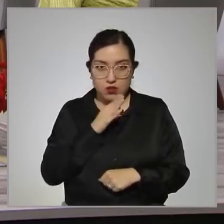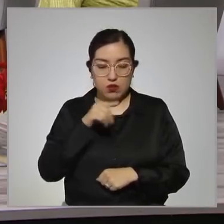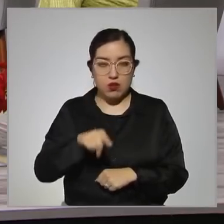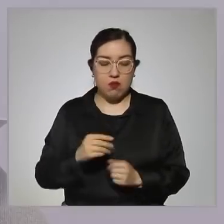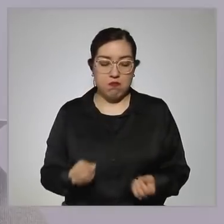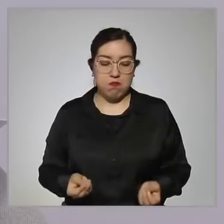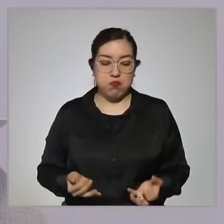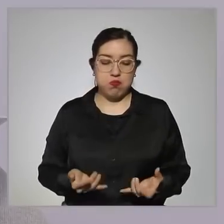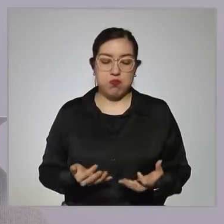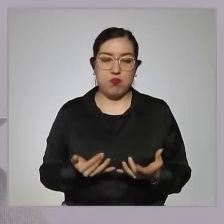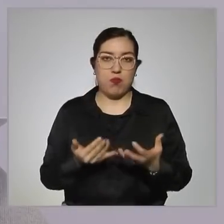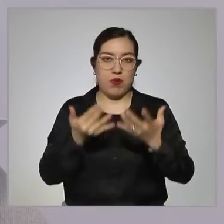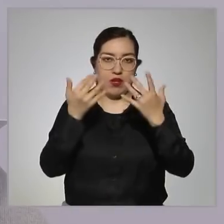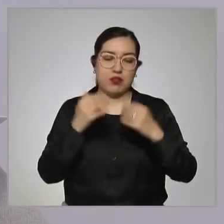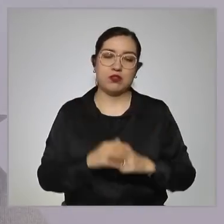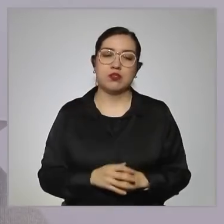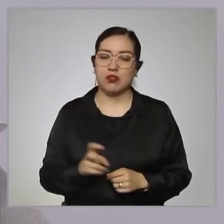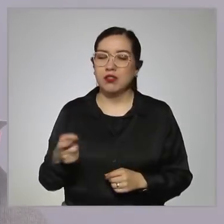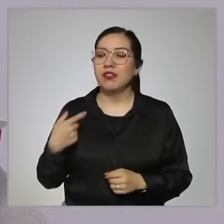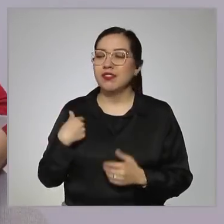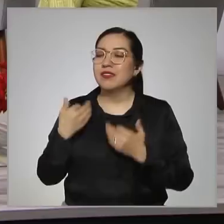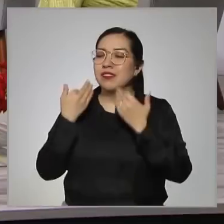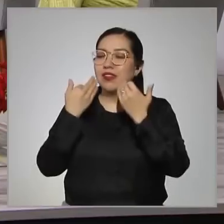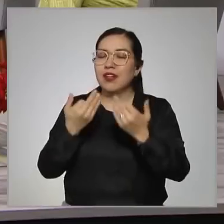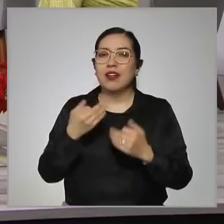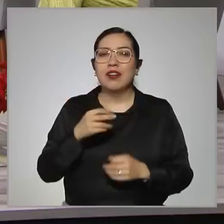fuego y lo queman. Sí. Me Perfecto. consta.